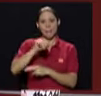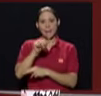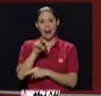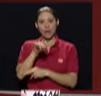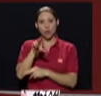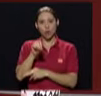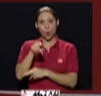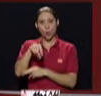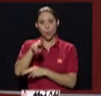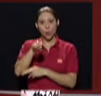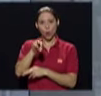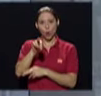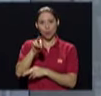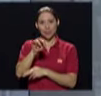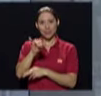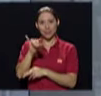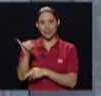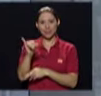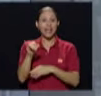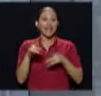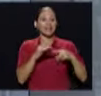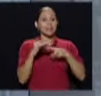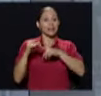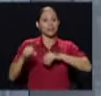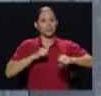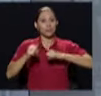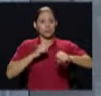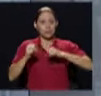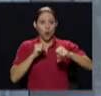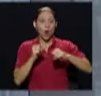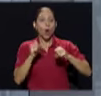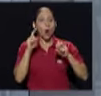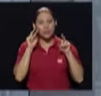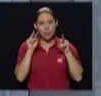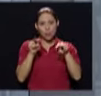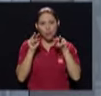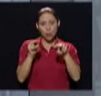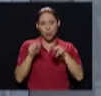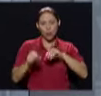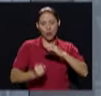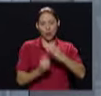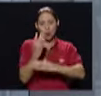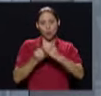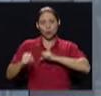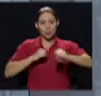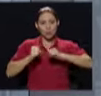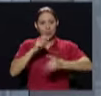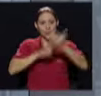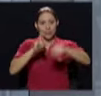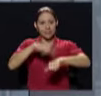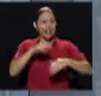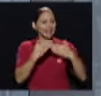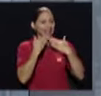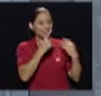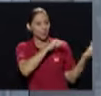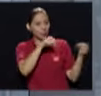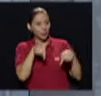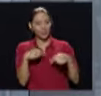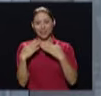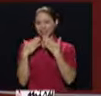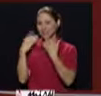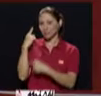Protiquezada, sismólogo del Observatorio Vulcanológico y Sismológico de Costa Rica de la Universidad Nacional. Gracias, Marino, por estar una vez más en una mirada. gracias, Marino, por la